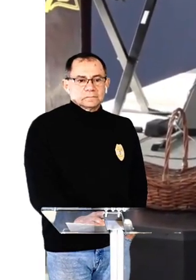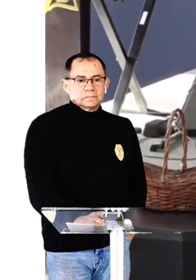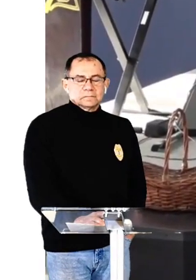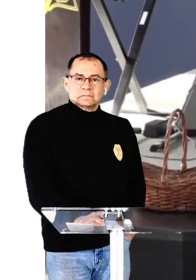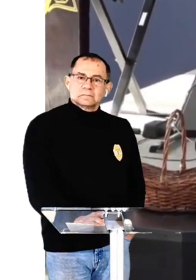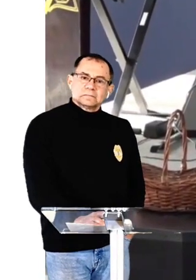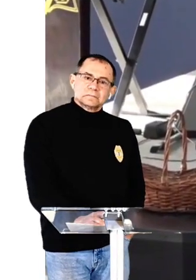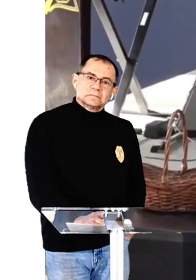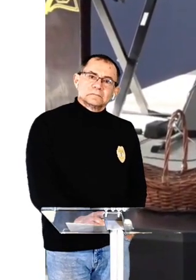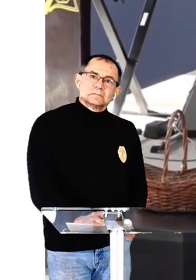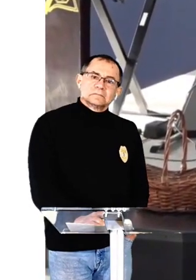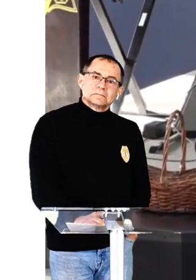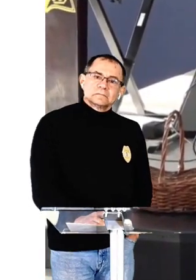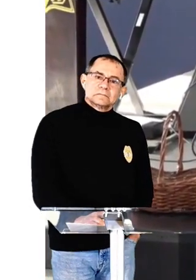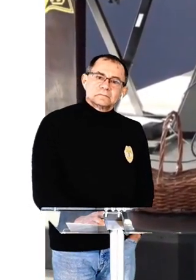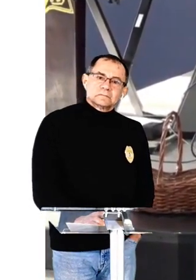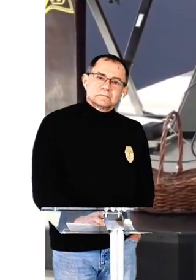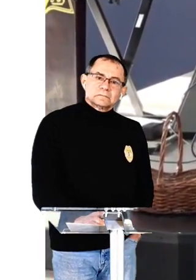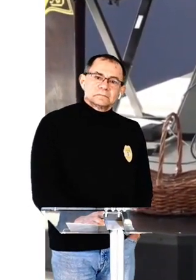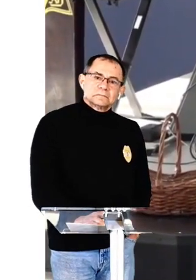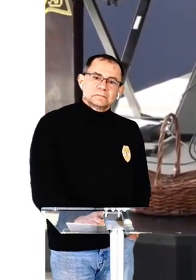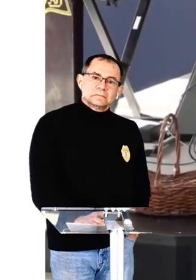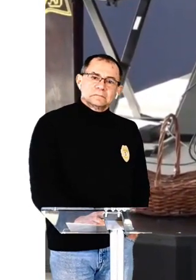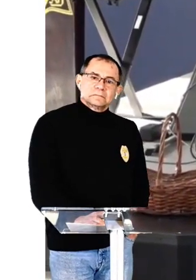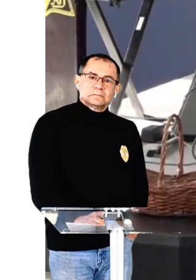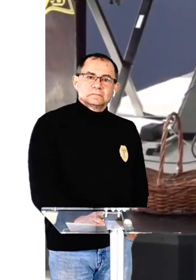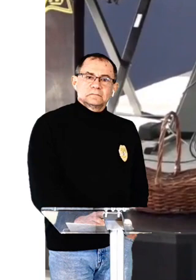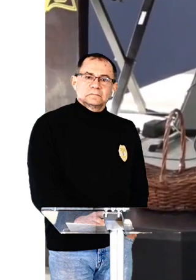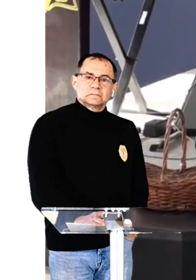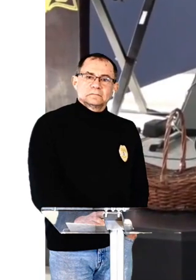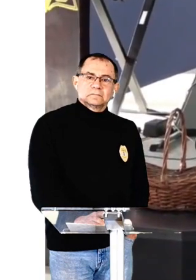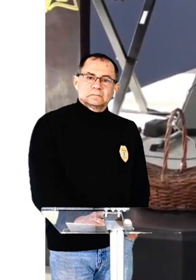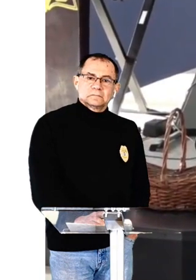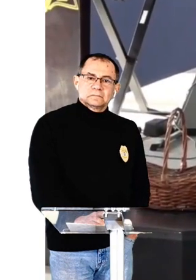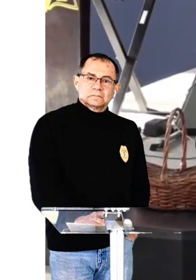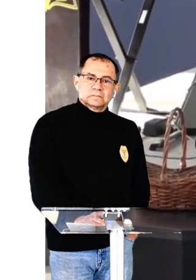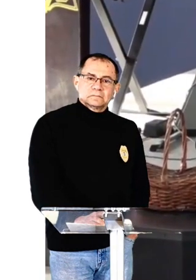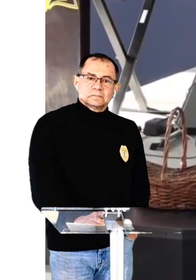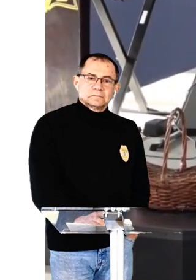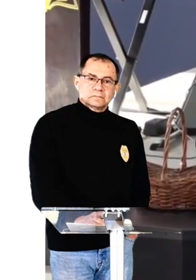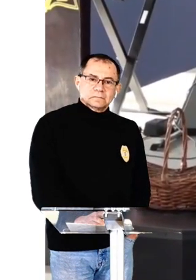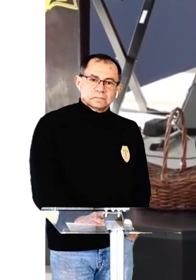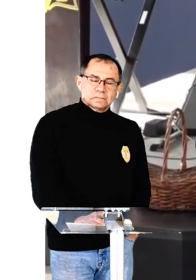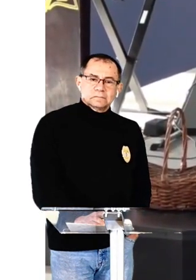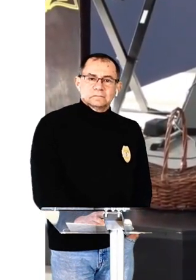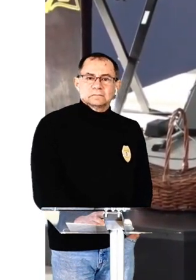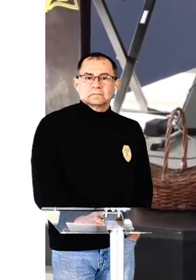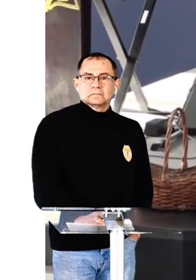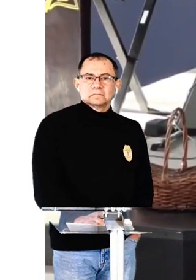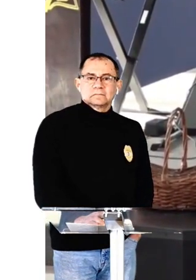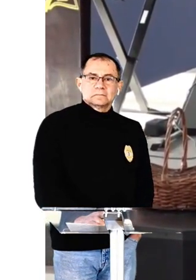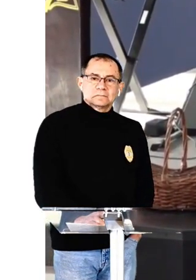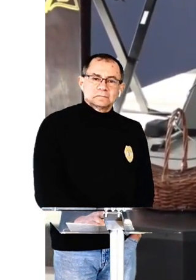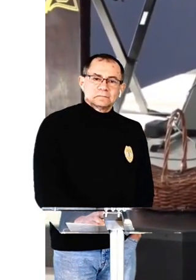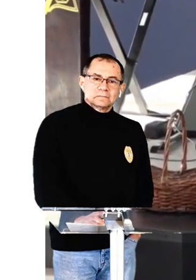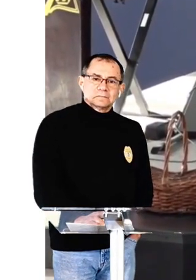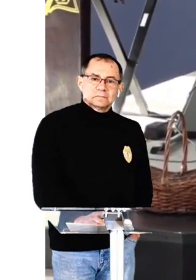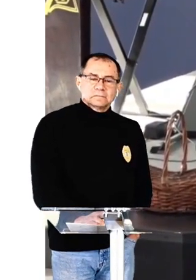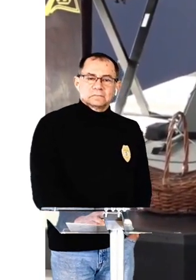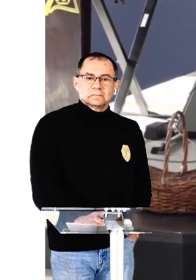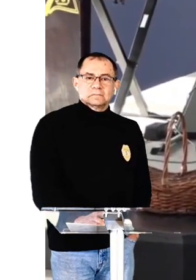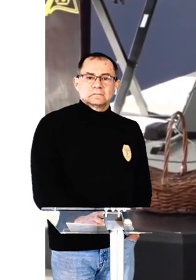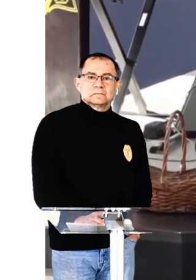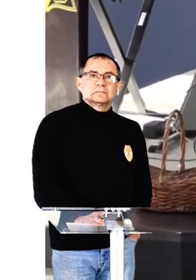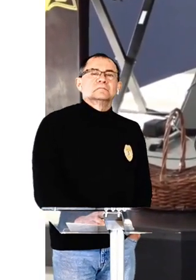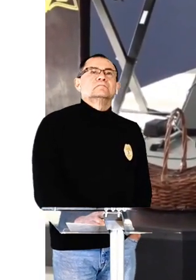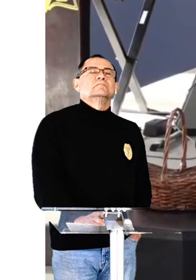conocíamos lo que el Señor tenía para nosotros. Pero hoy le doy la honra y la gloria a Dios de que yo he visto la